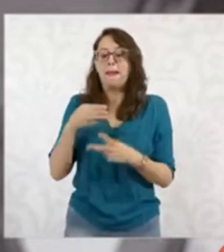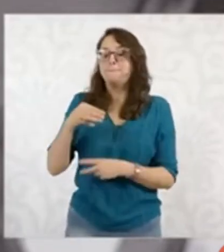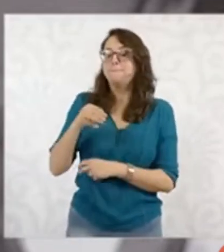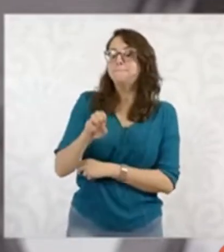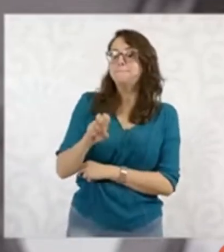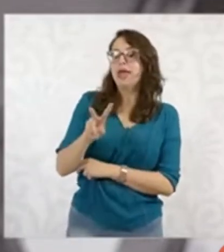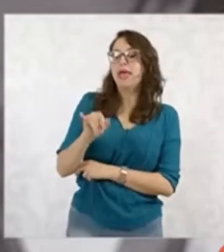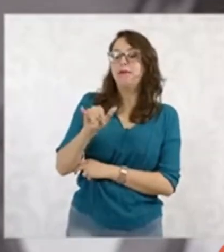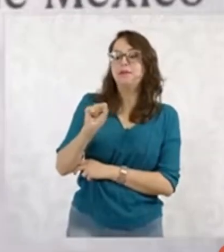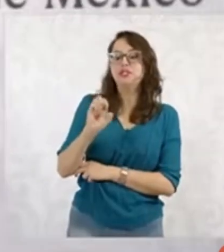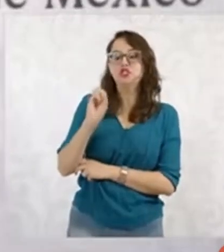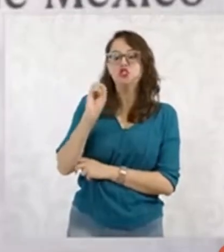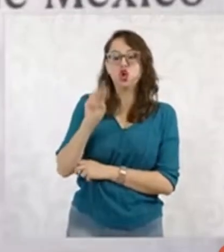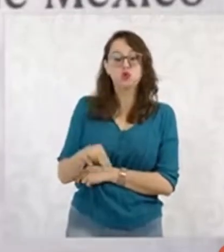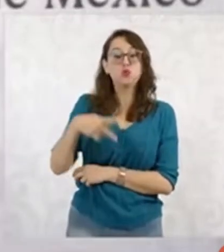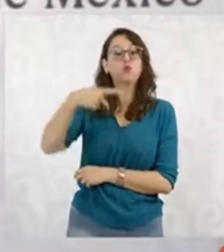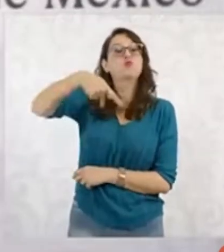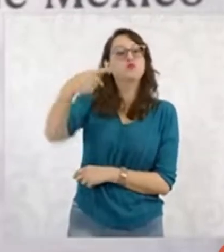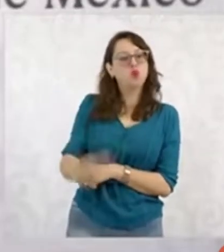televisora del Estado mexicano.